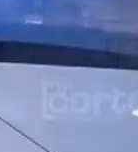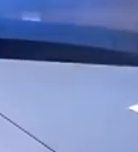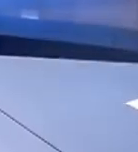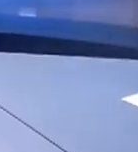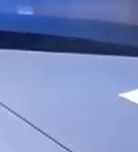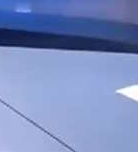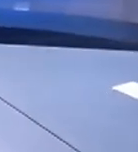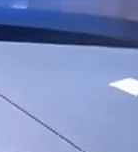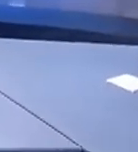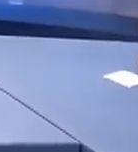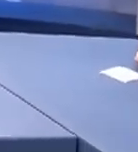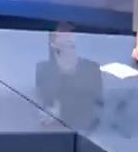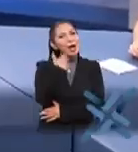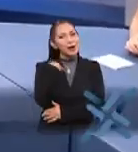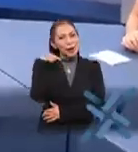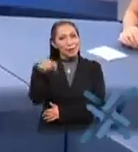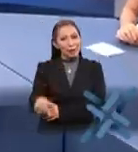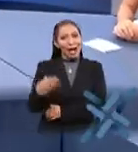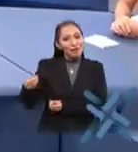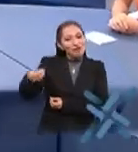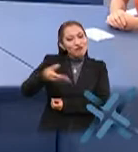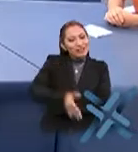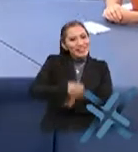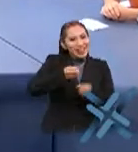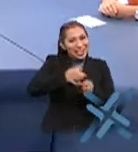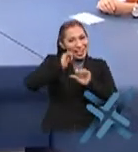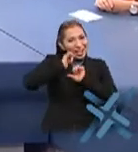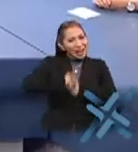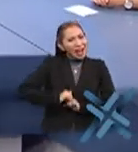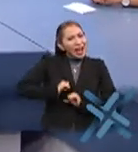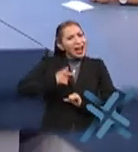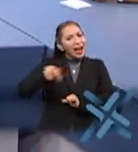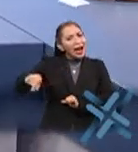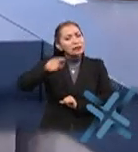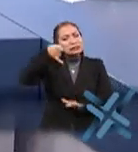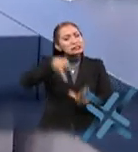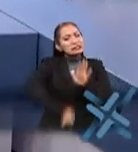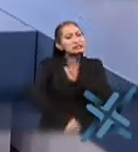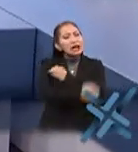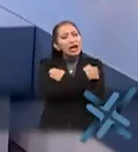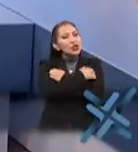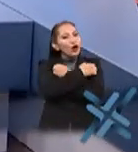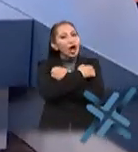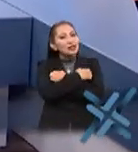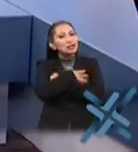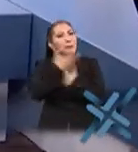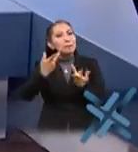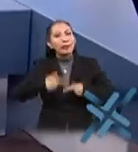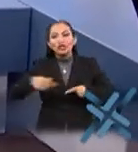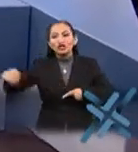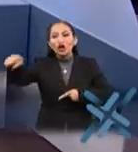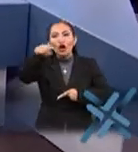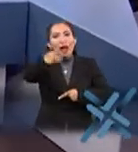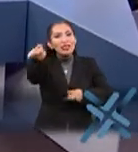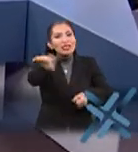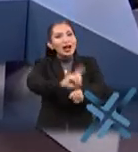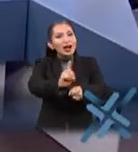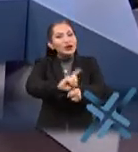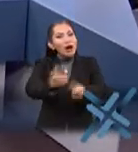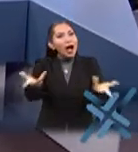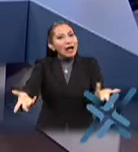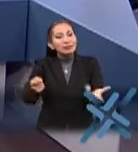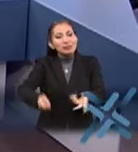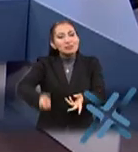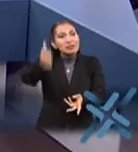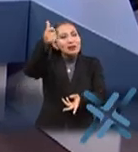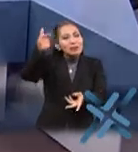Otro de los nuevos atributos precisamente de esta agencia es profundizar en materia educativa con personas que viven día a día en